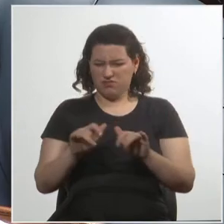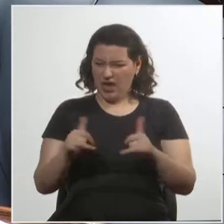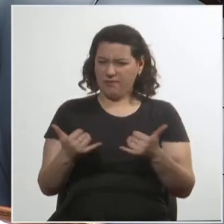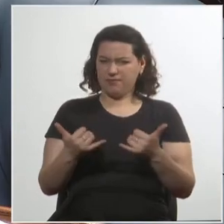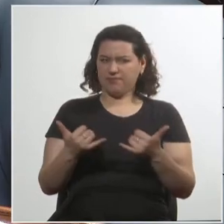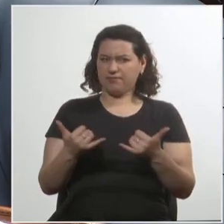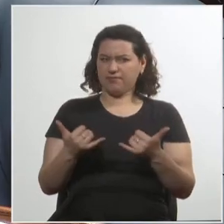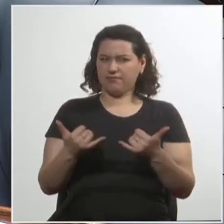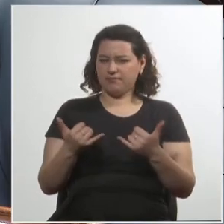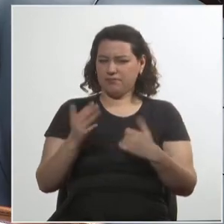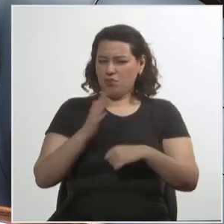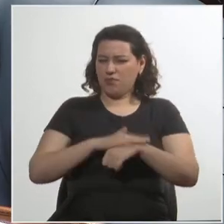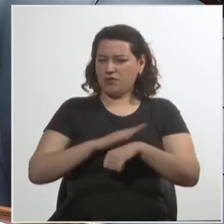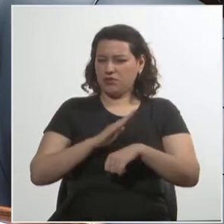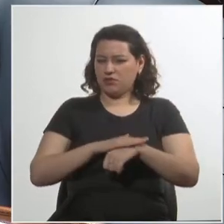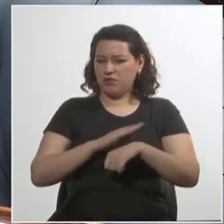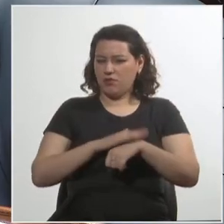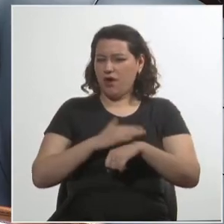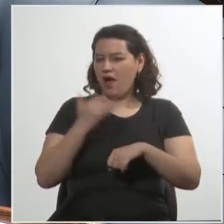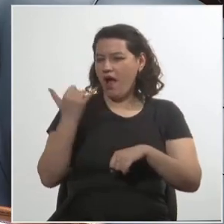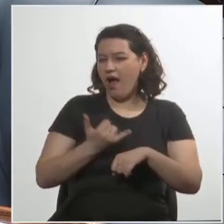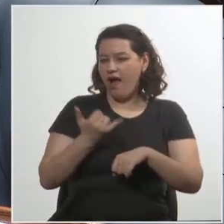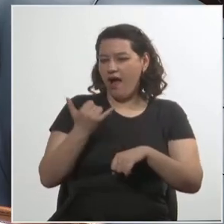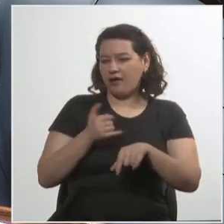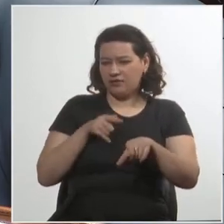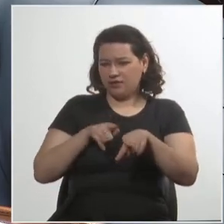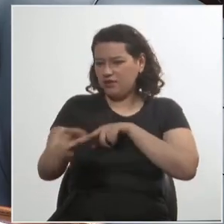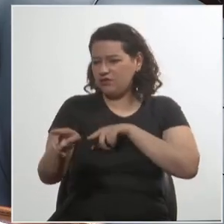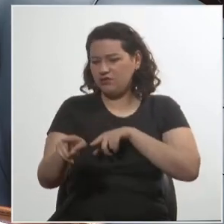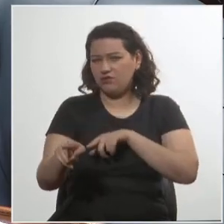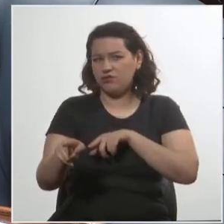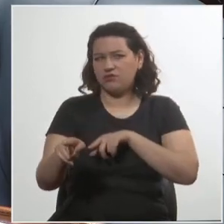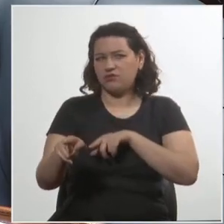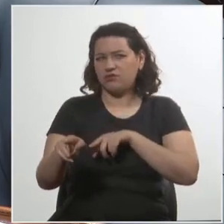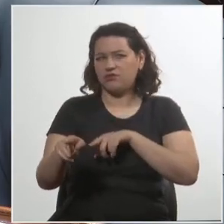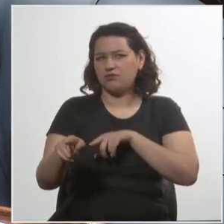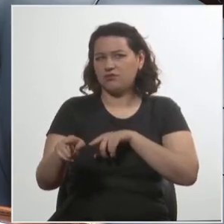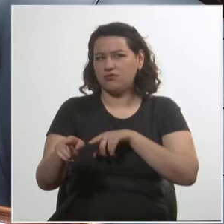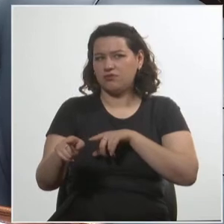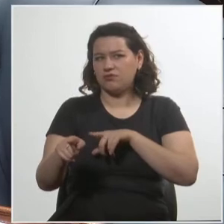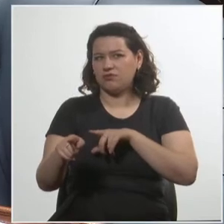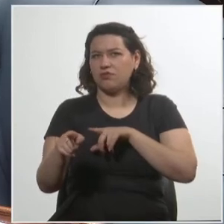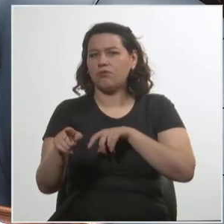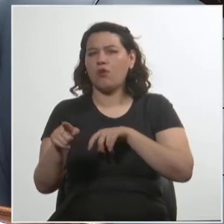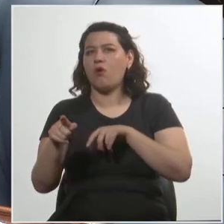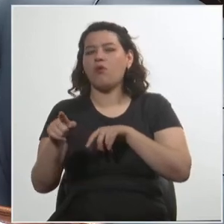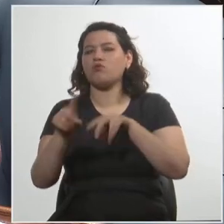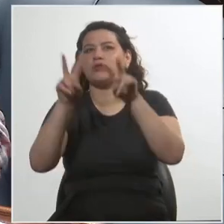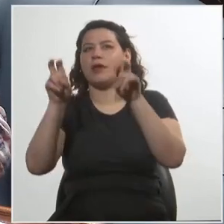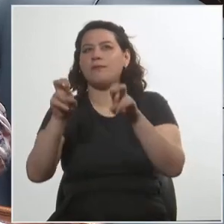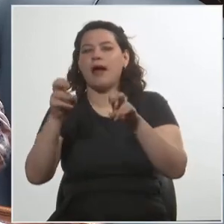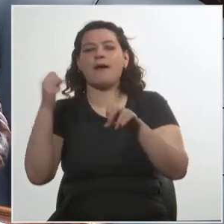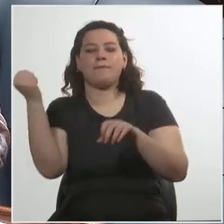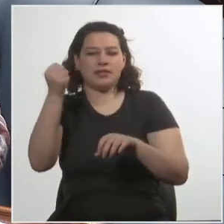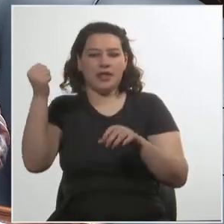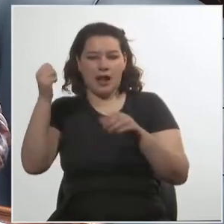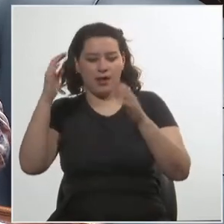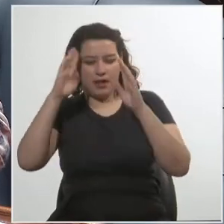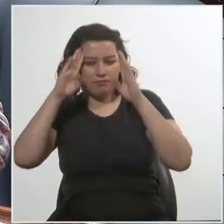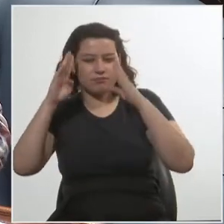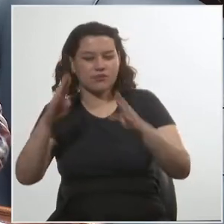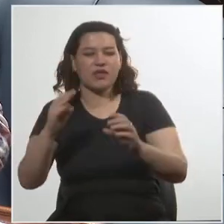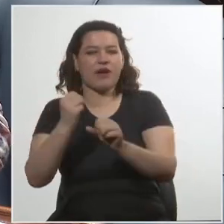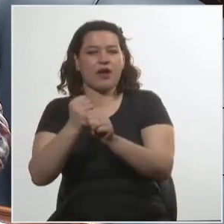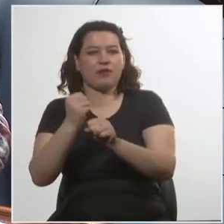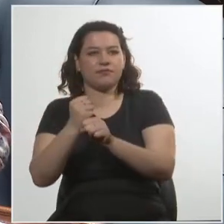ya de entrada hay una condición extraordinaria en el tratamiento